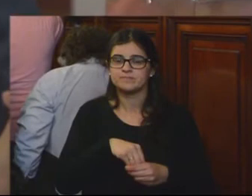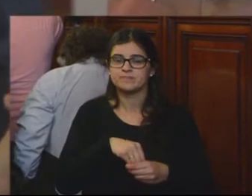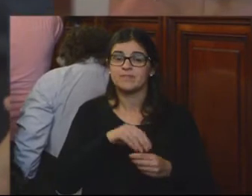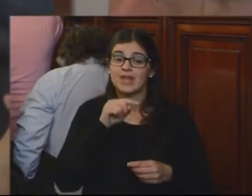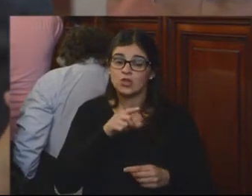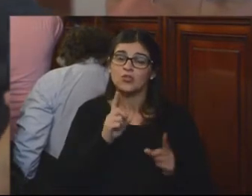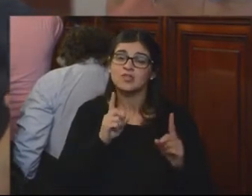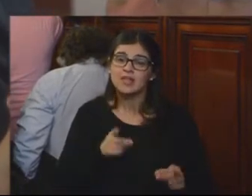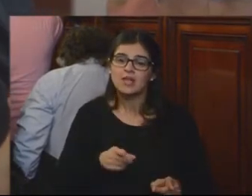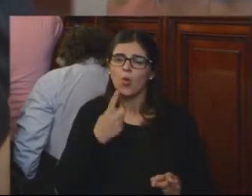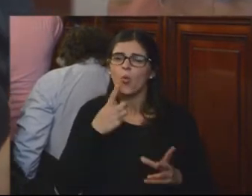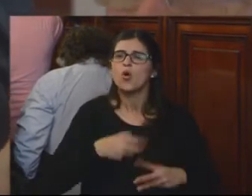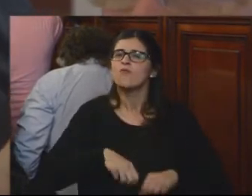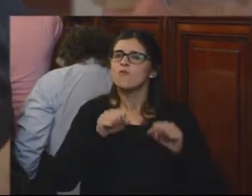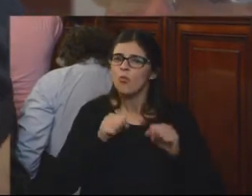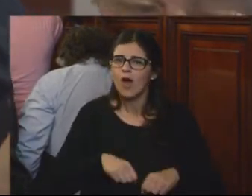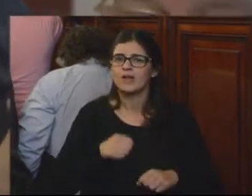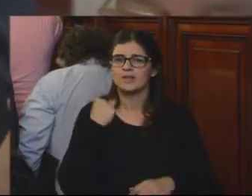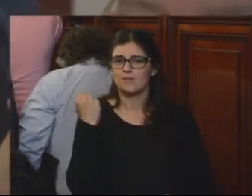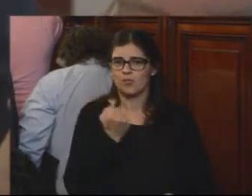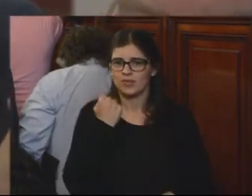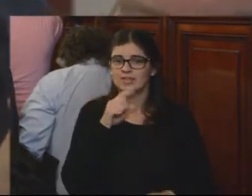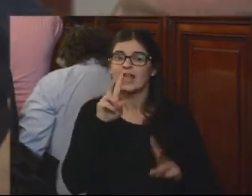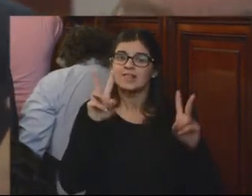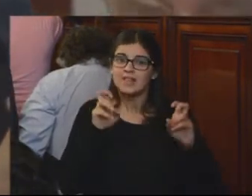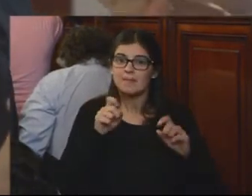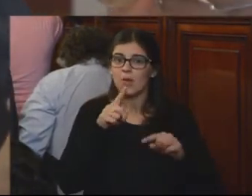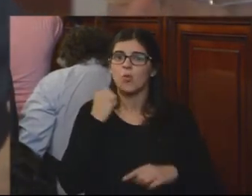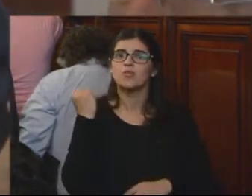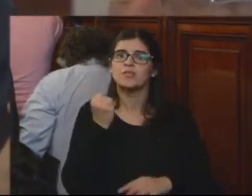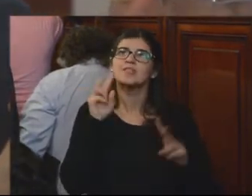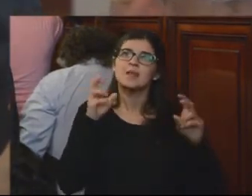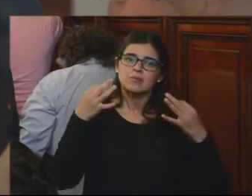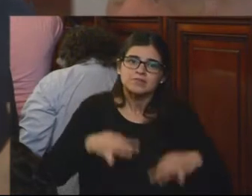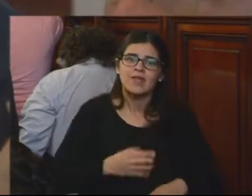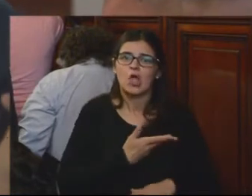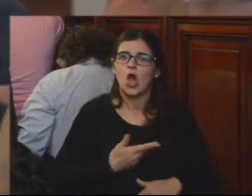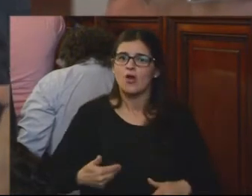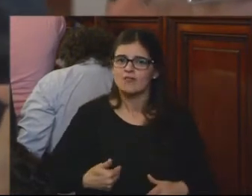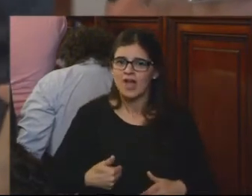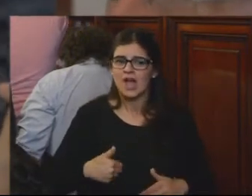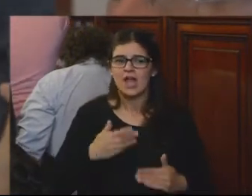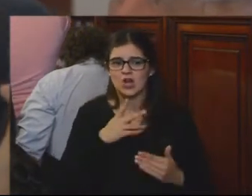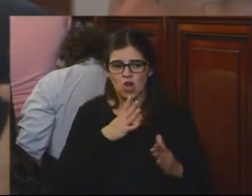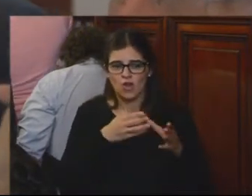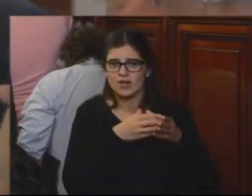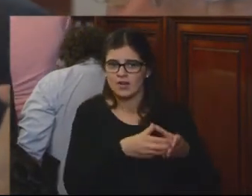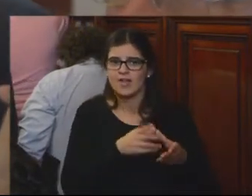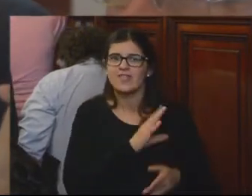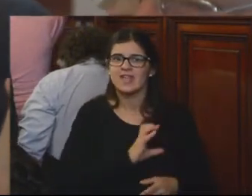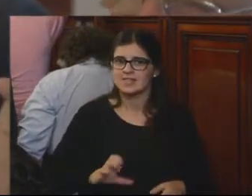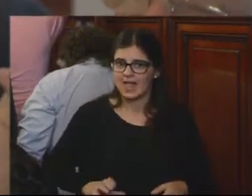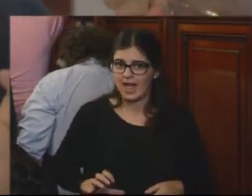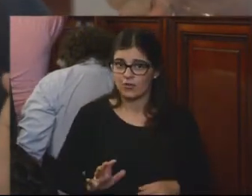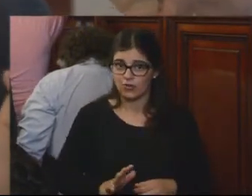tenía un fuerte significado que el tema no es un tema de gobierno de derecho izquierdo pues son naciones que habían estado